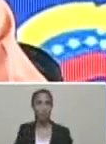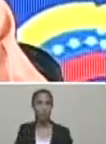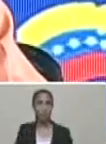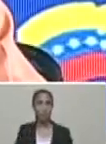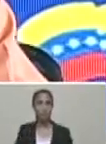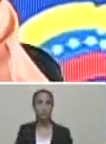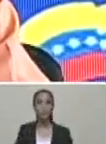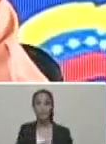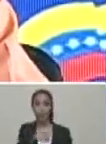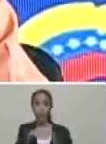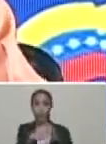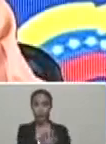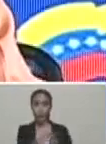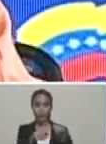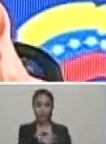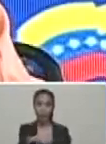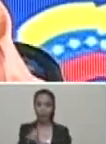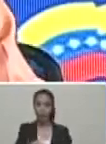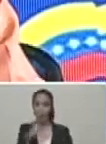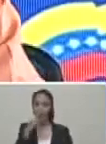como sistema de salud,